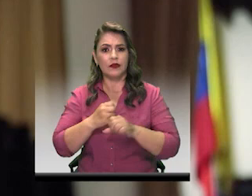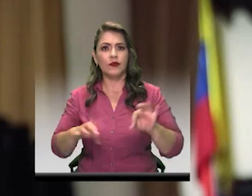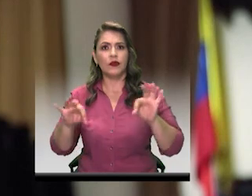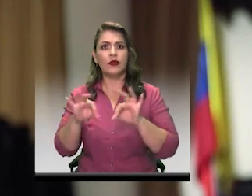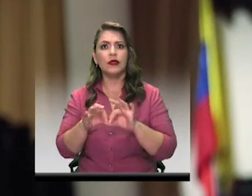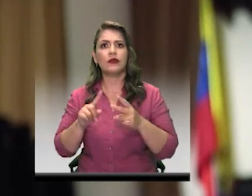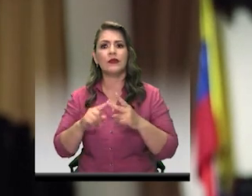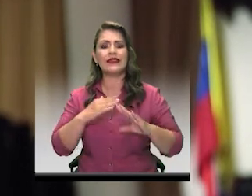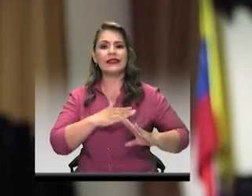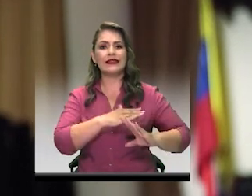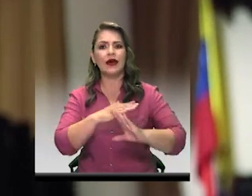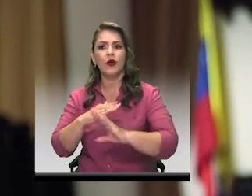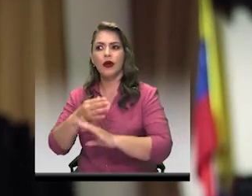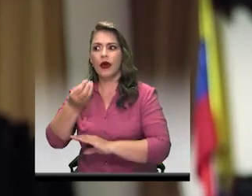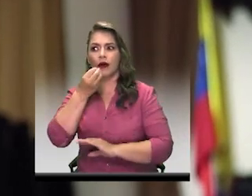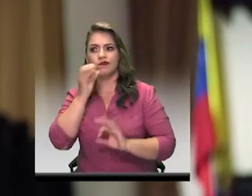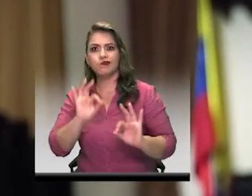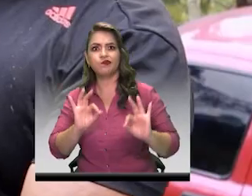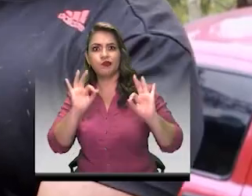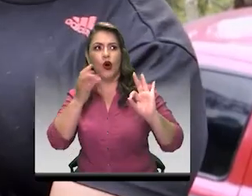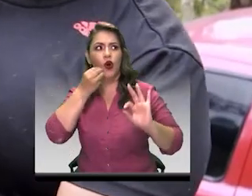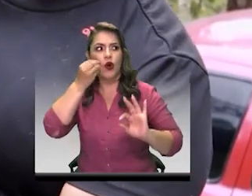para nuestros hogares